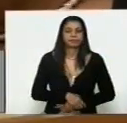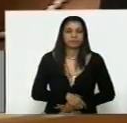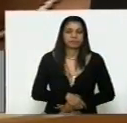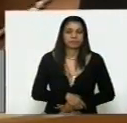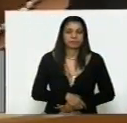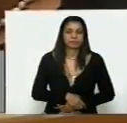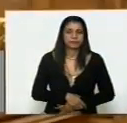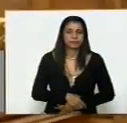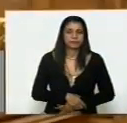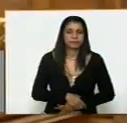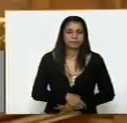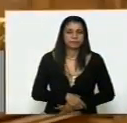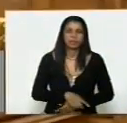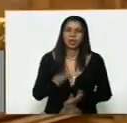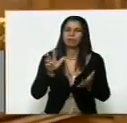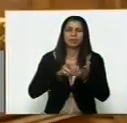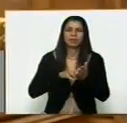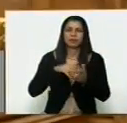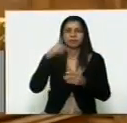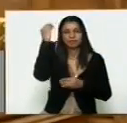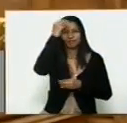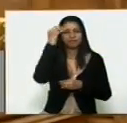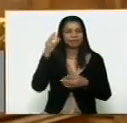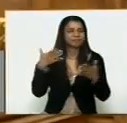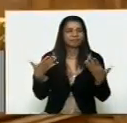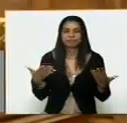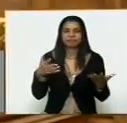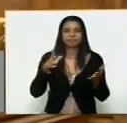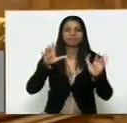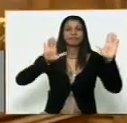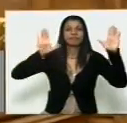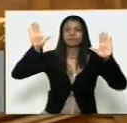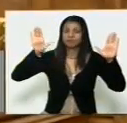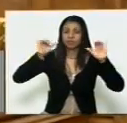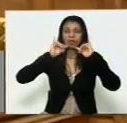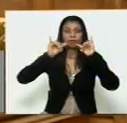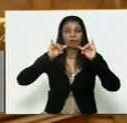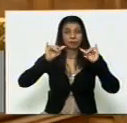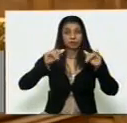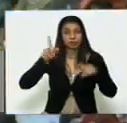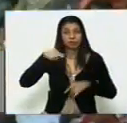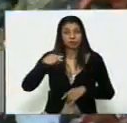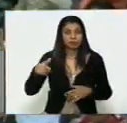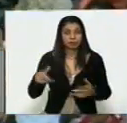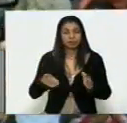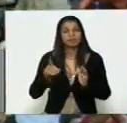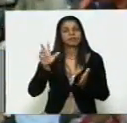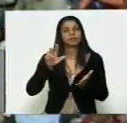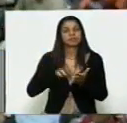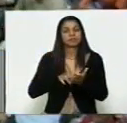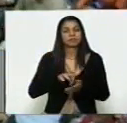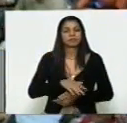En consideración para aprobación, artículo 9 sobre derecho a la información integral. Aprobado.